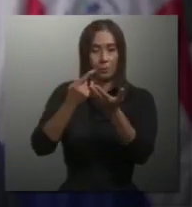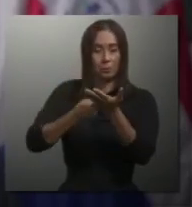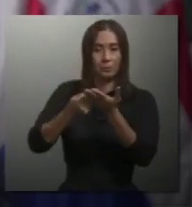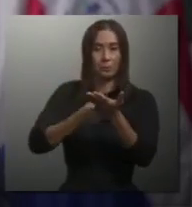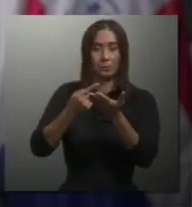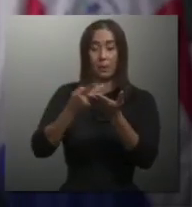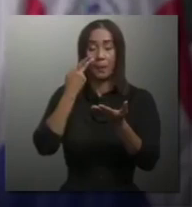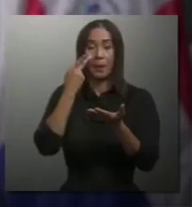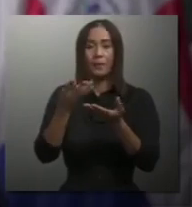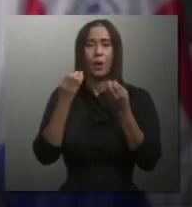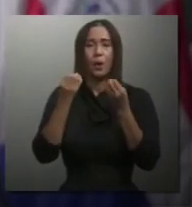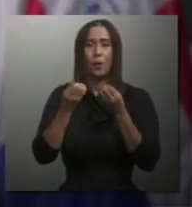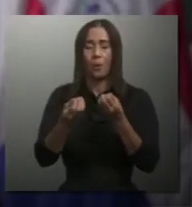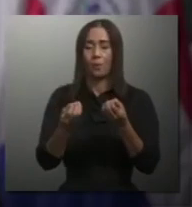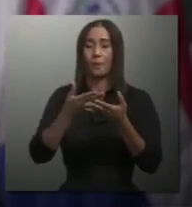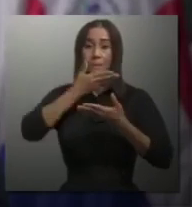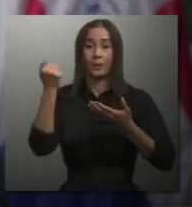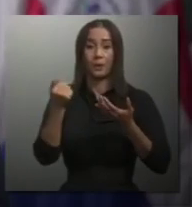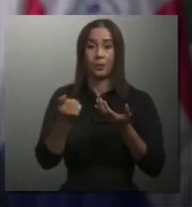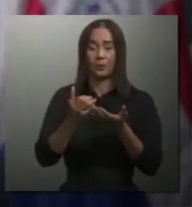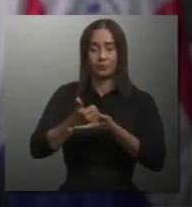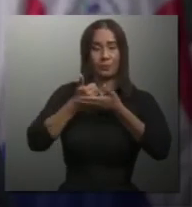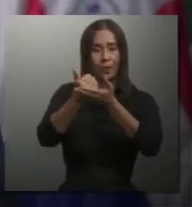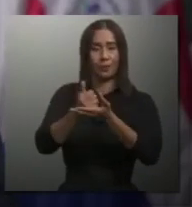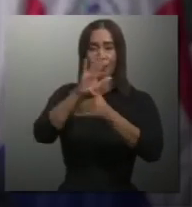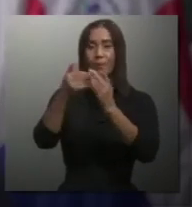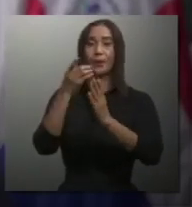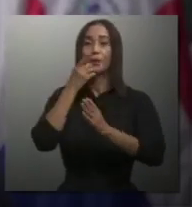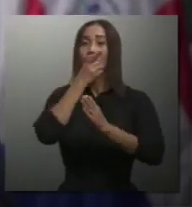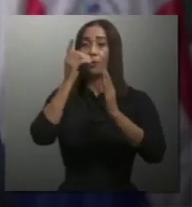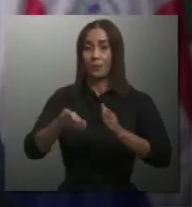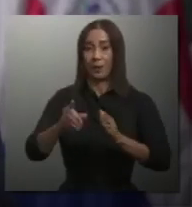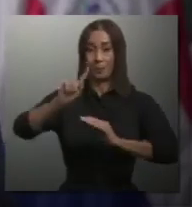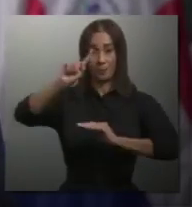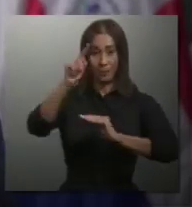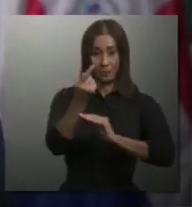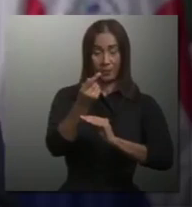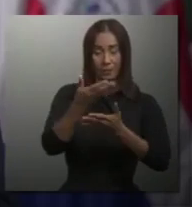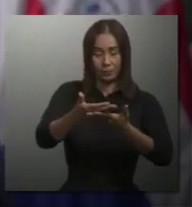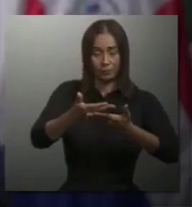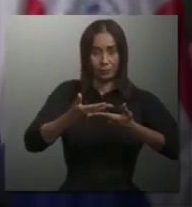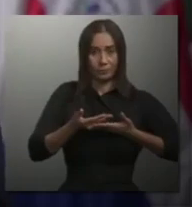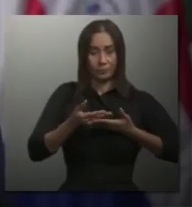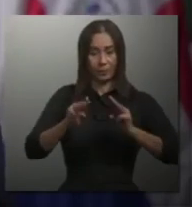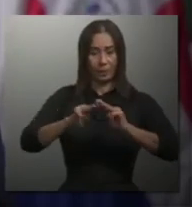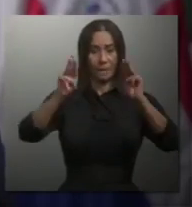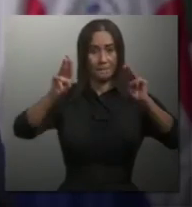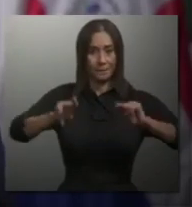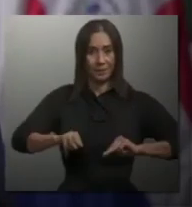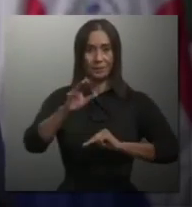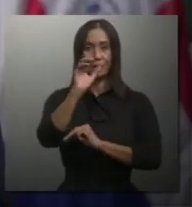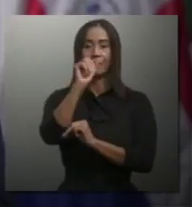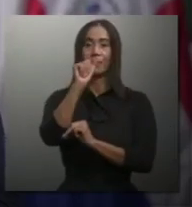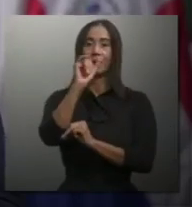la ciudad en dirección al oeste ante el temor de bombardeo. El presidente ucraniano Volodymyr Zelensky hizo este anuncio